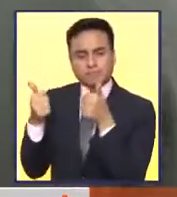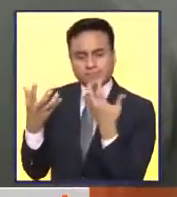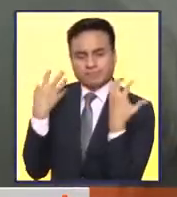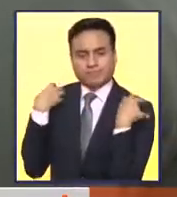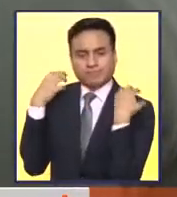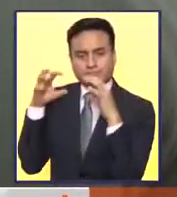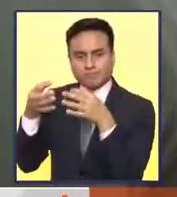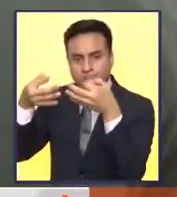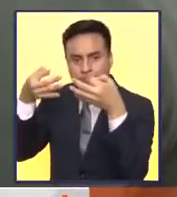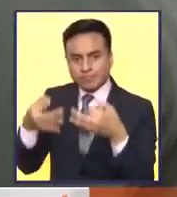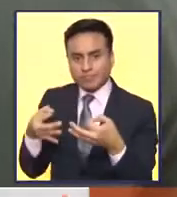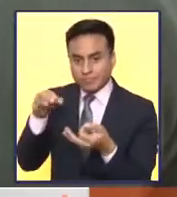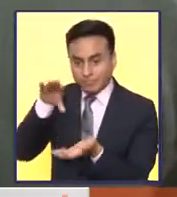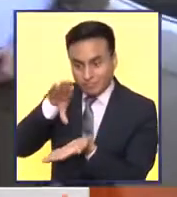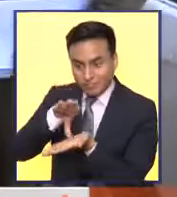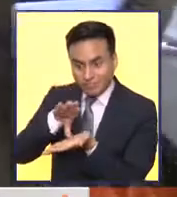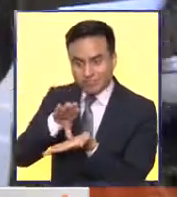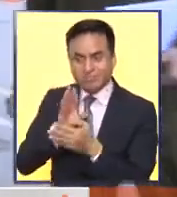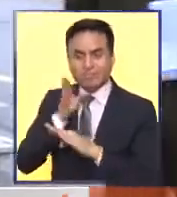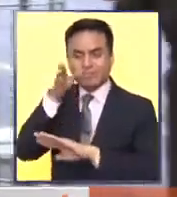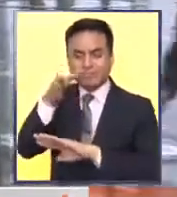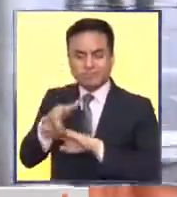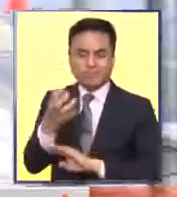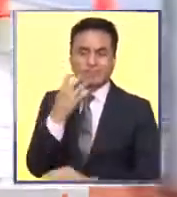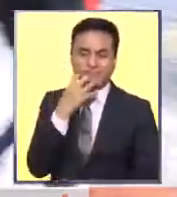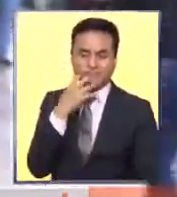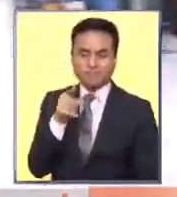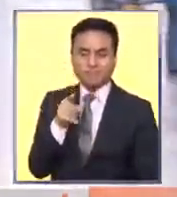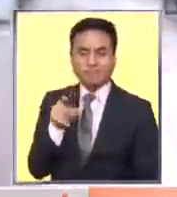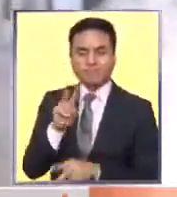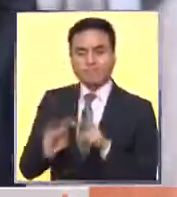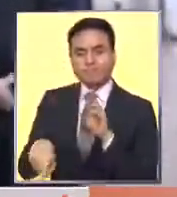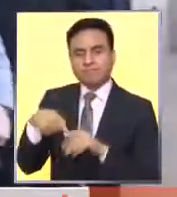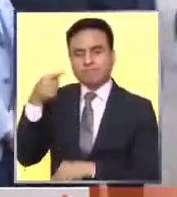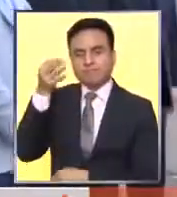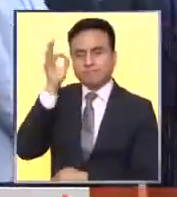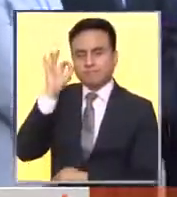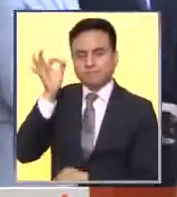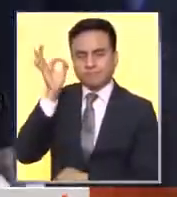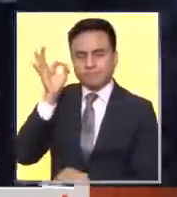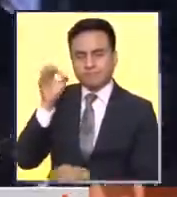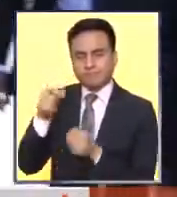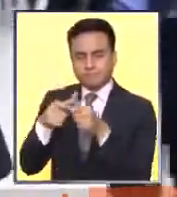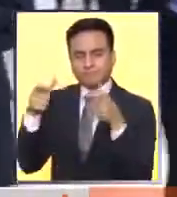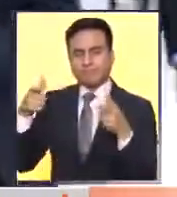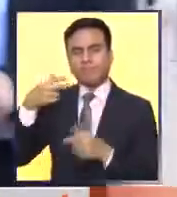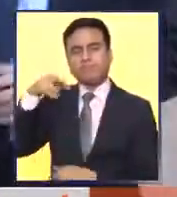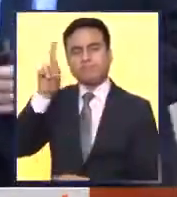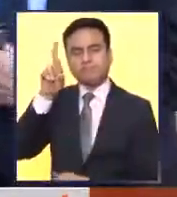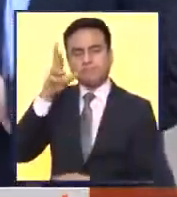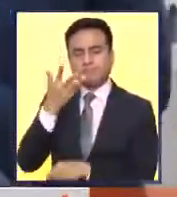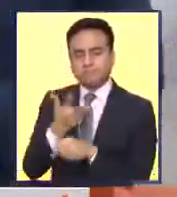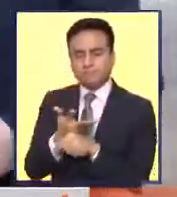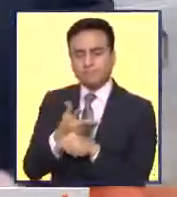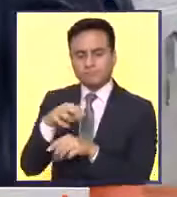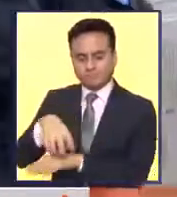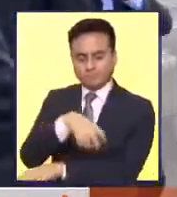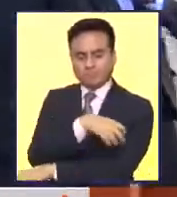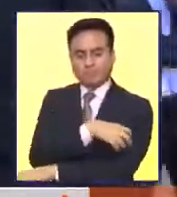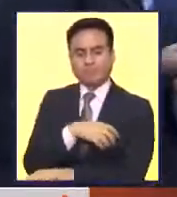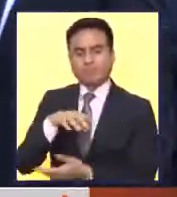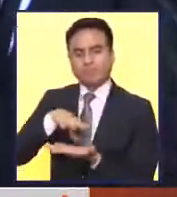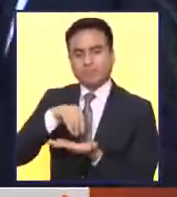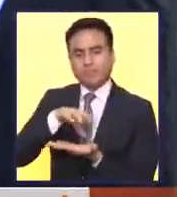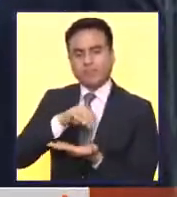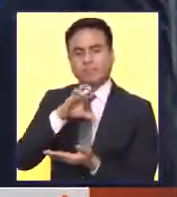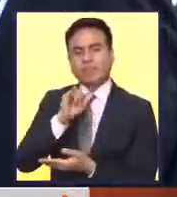de la seguridad del país llegaran a Antofagasta para realizar la primera reunión de la macrozona norte, que incluye a las regiones de Arica y